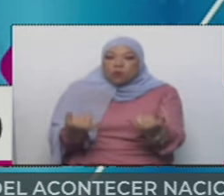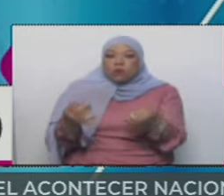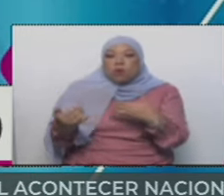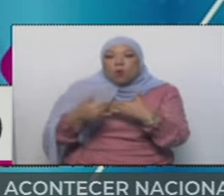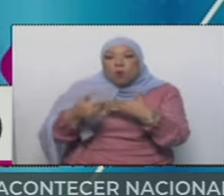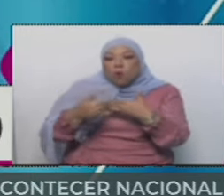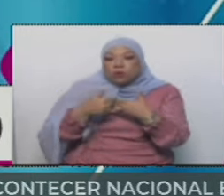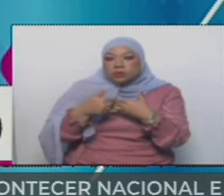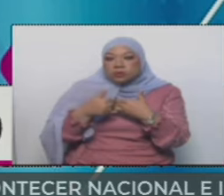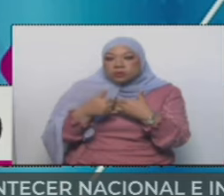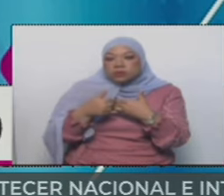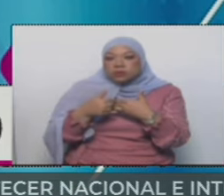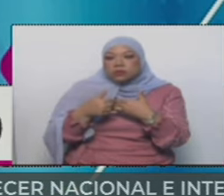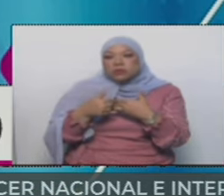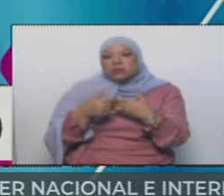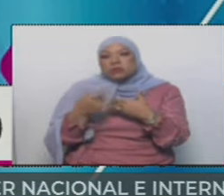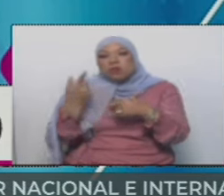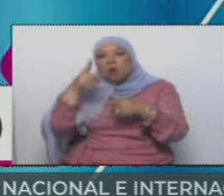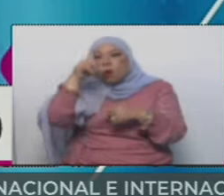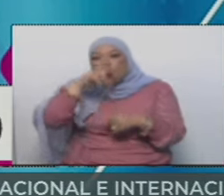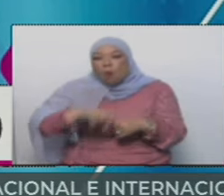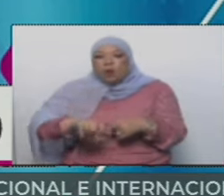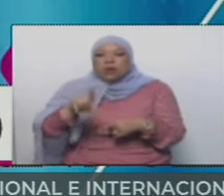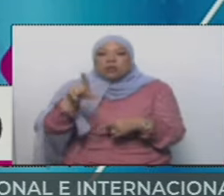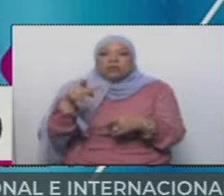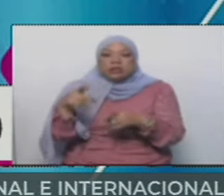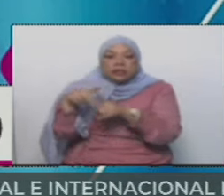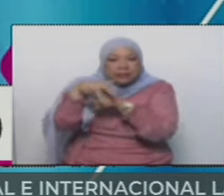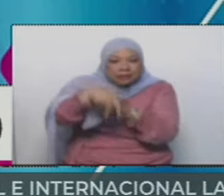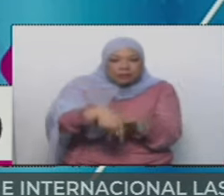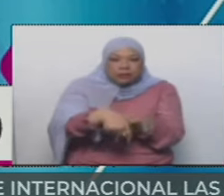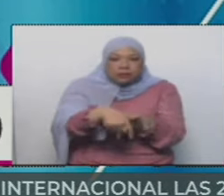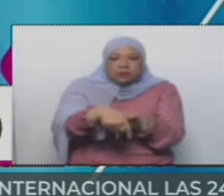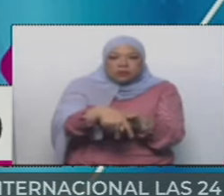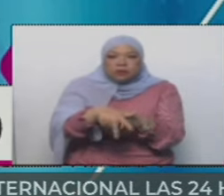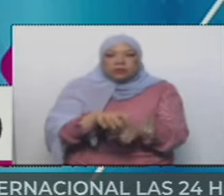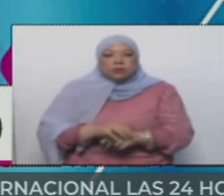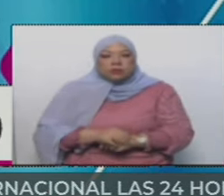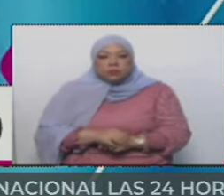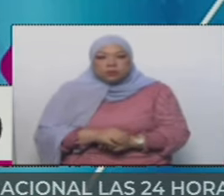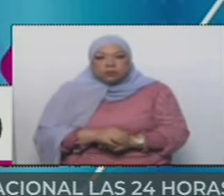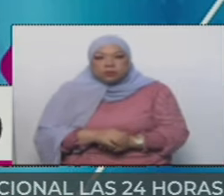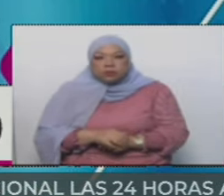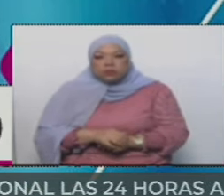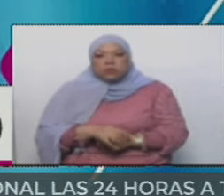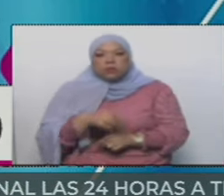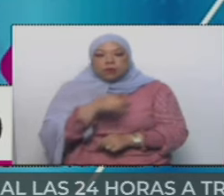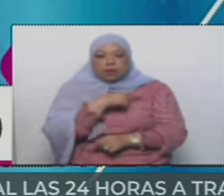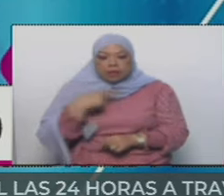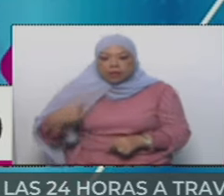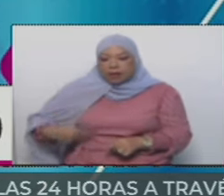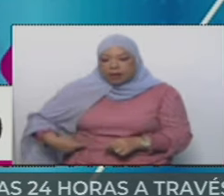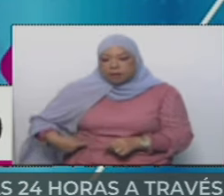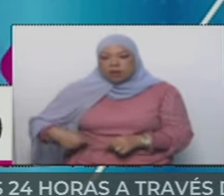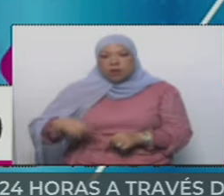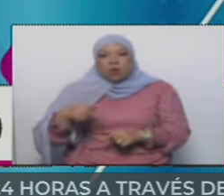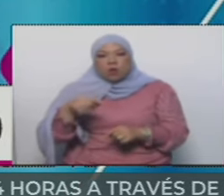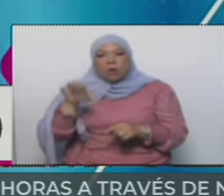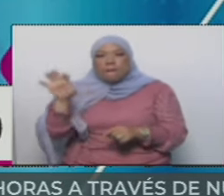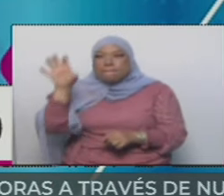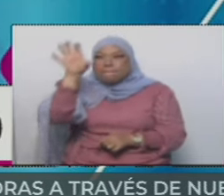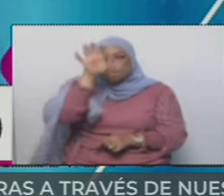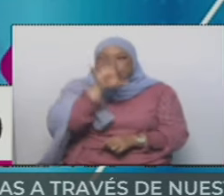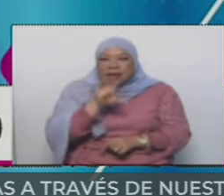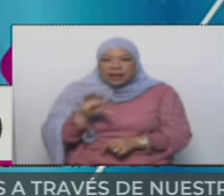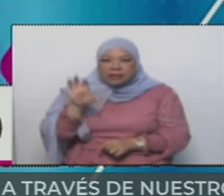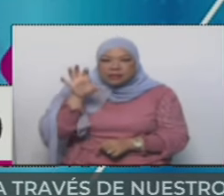imperio. Eran los años también del acoso a Laos, Camboya, los años del golpe